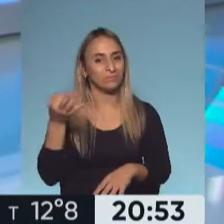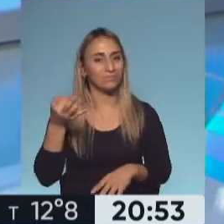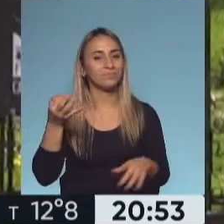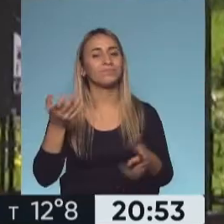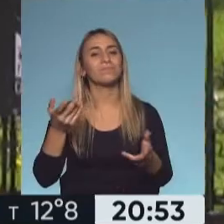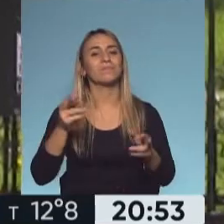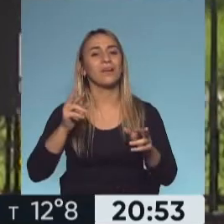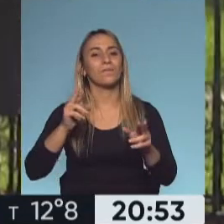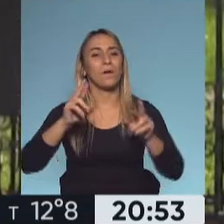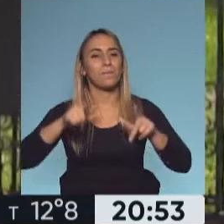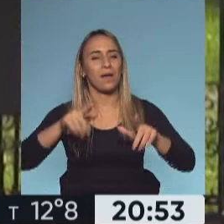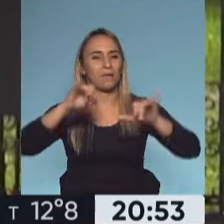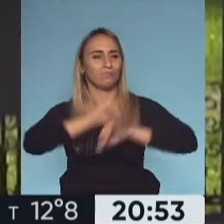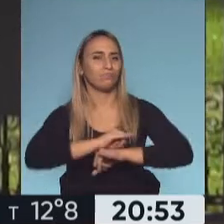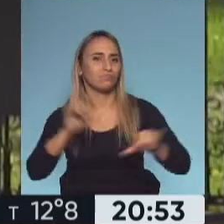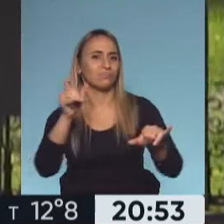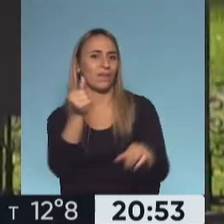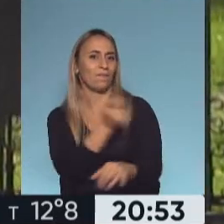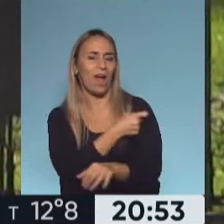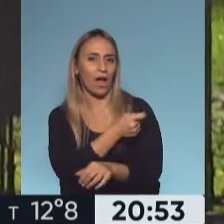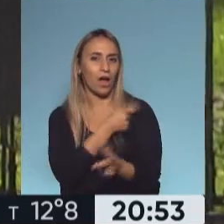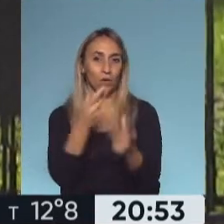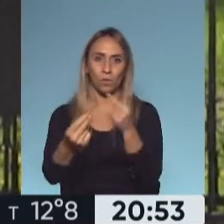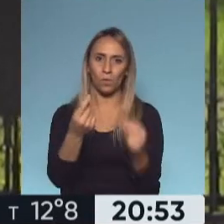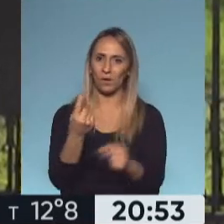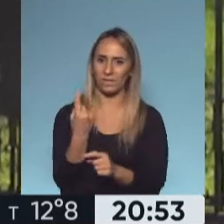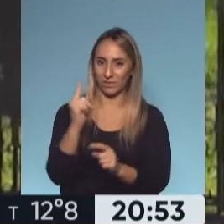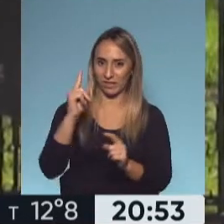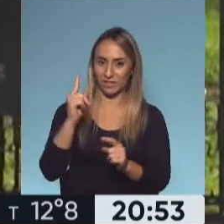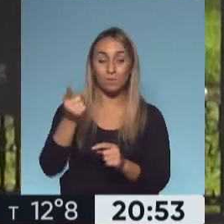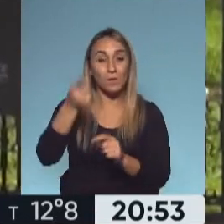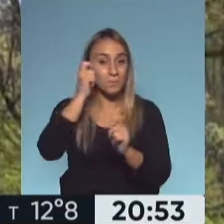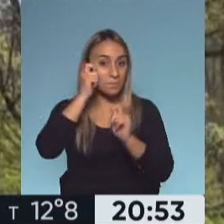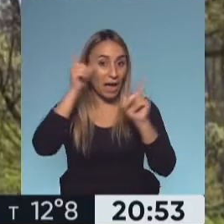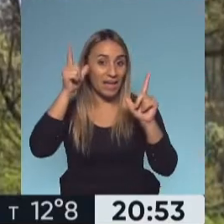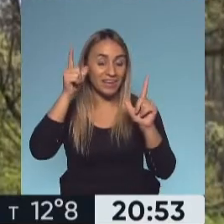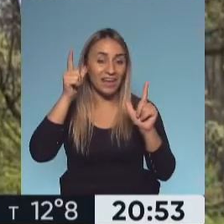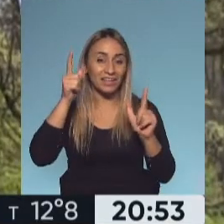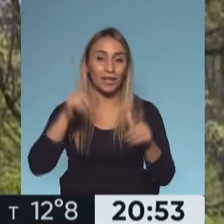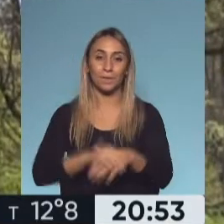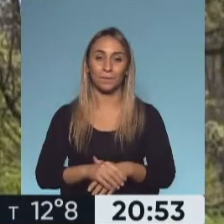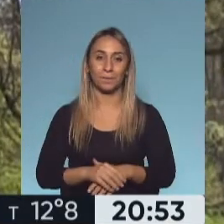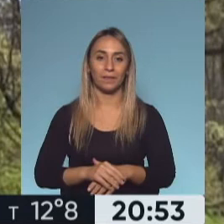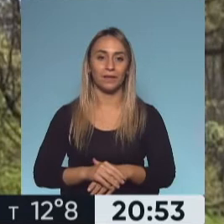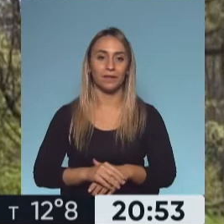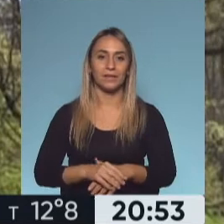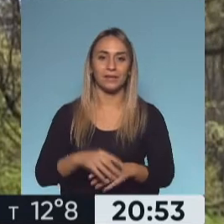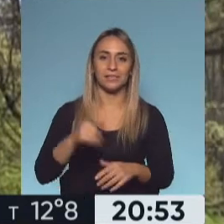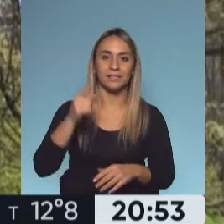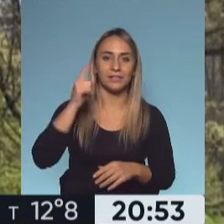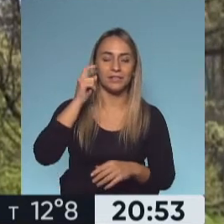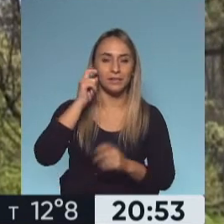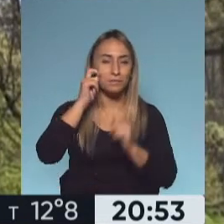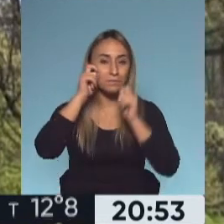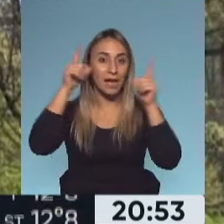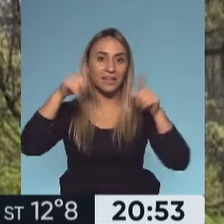antes de vacunación. Falta poquito ya. Una campaña de vacunación bastante particular. Bueno, imaginate, eso suena bien, eso suena serio. Imaginate, pero ¿dónde? Mirá el castillo